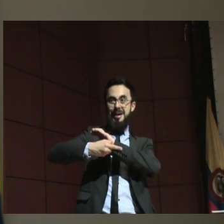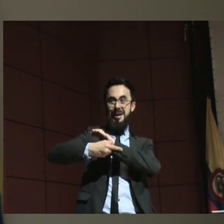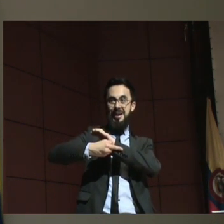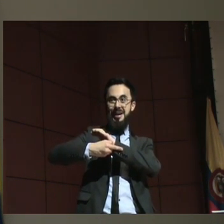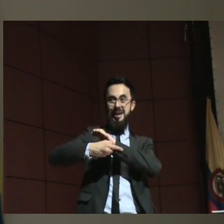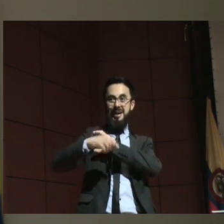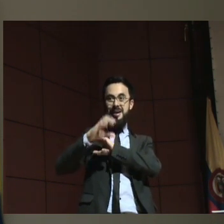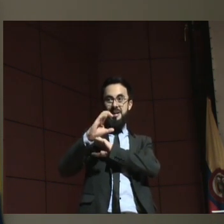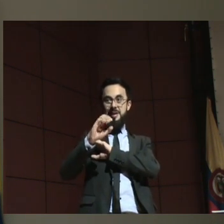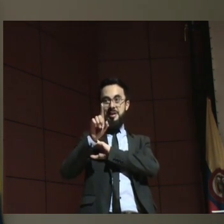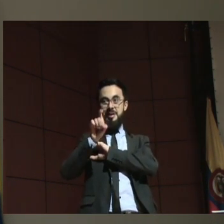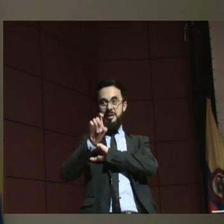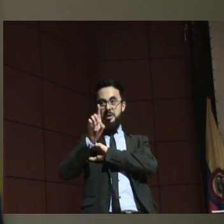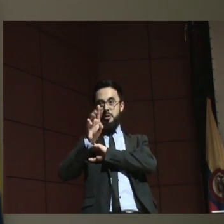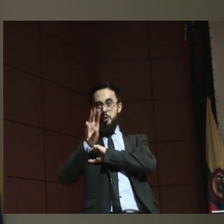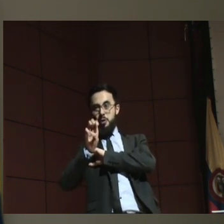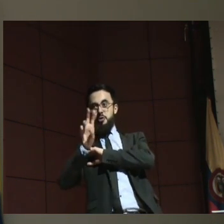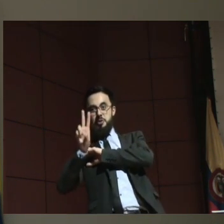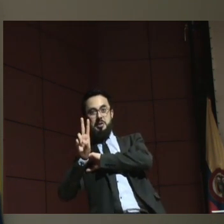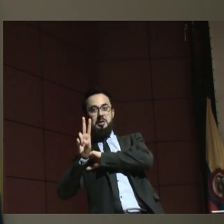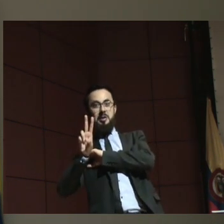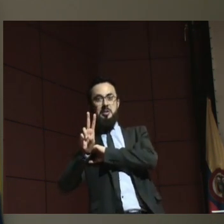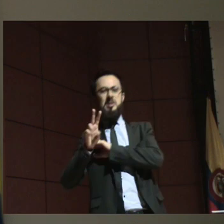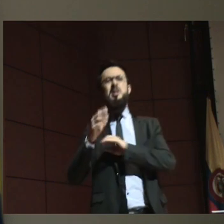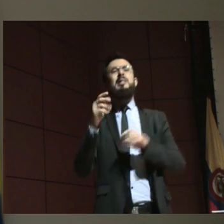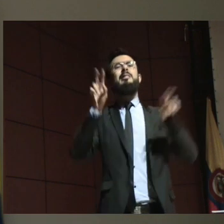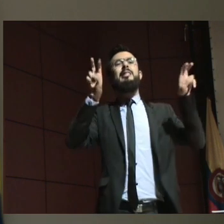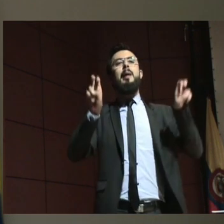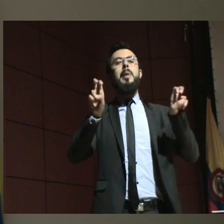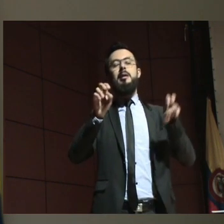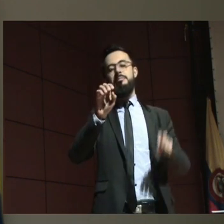la ley 1412, que es la que habla sobre esterilizaciones,